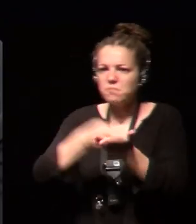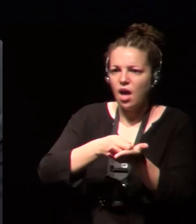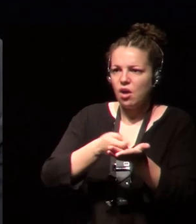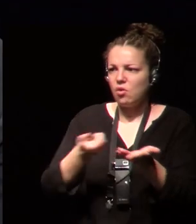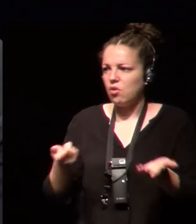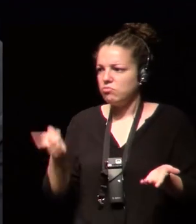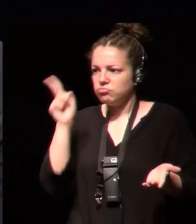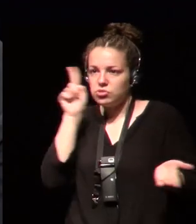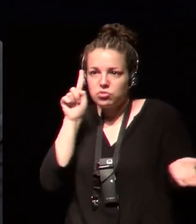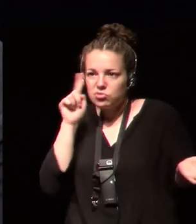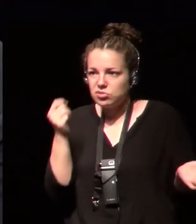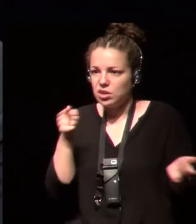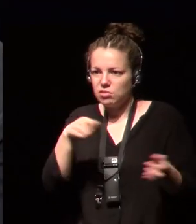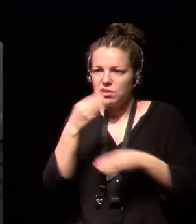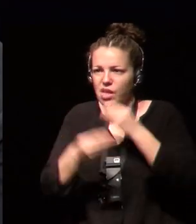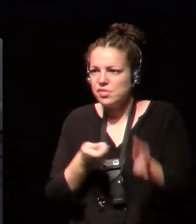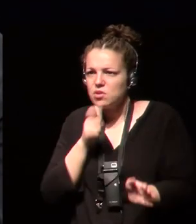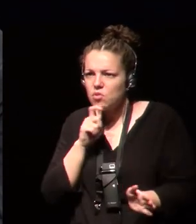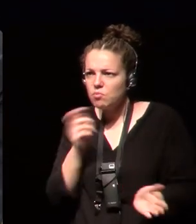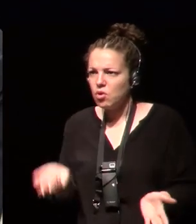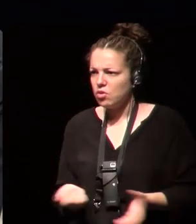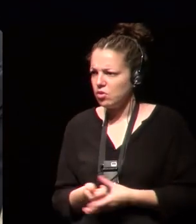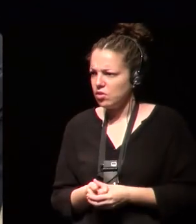hacer. Nada, muchas gracias.